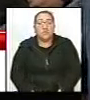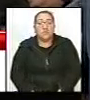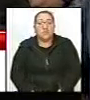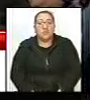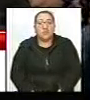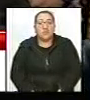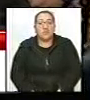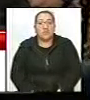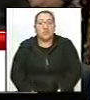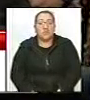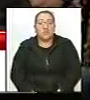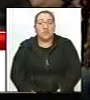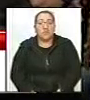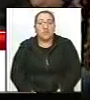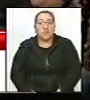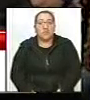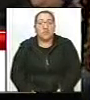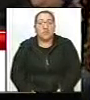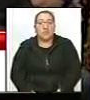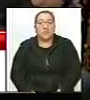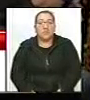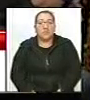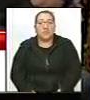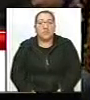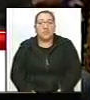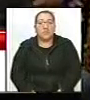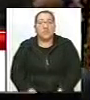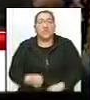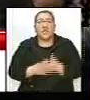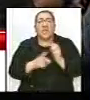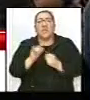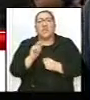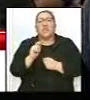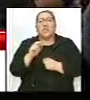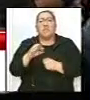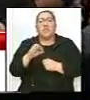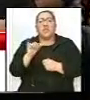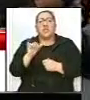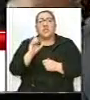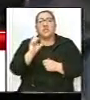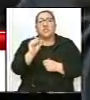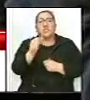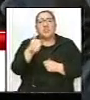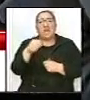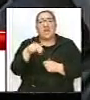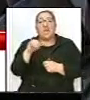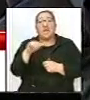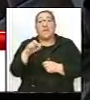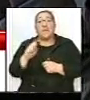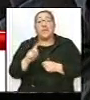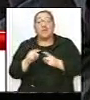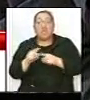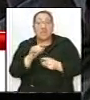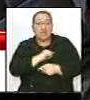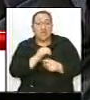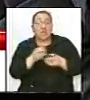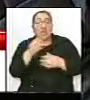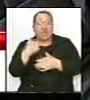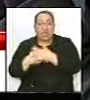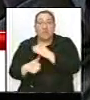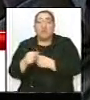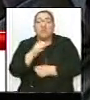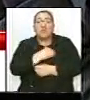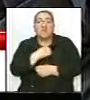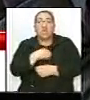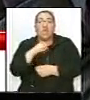ello, entendiéndose que el ITP y SANIPES, que son pliegos presupuestales del Ministerio de la Producción,